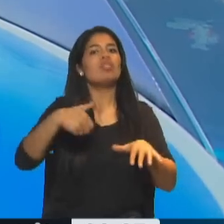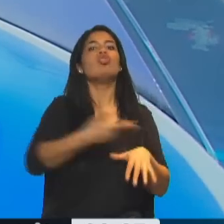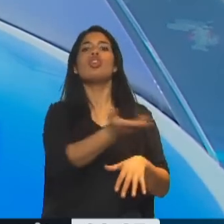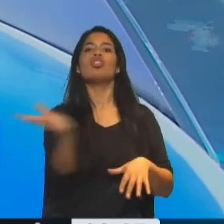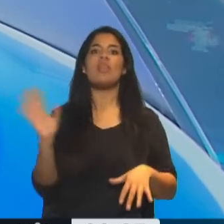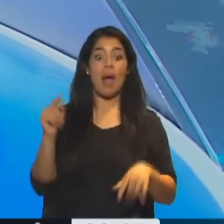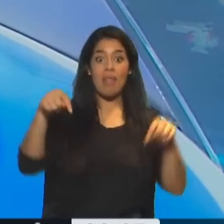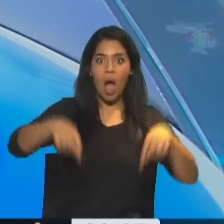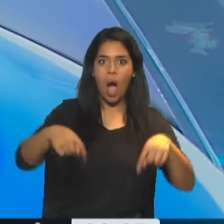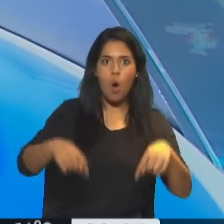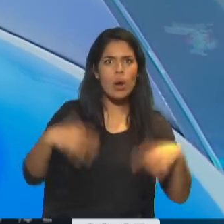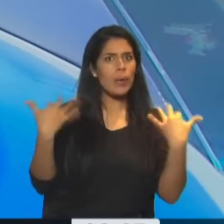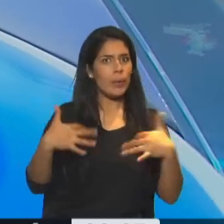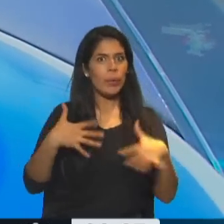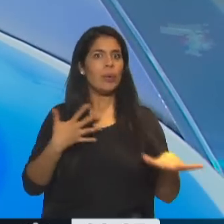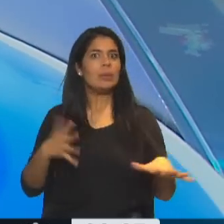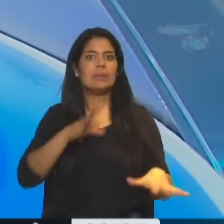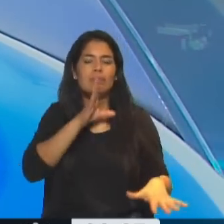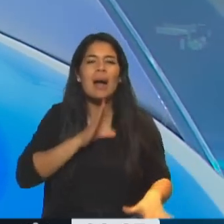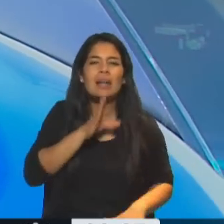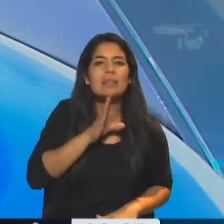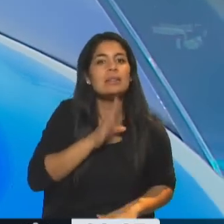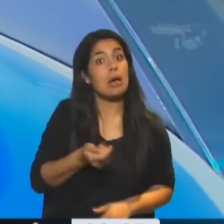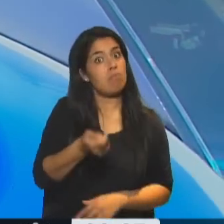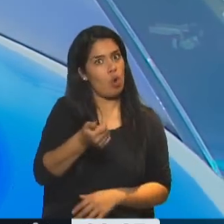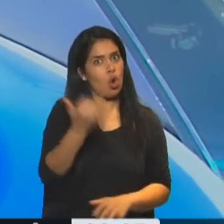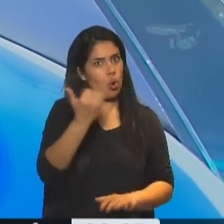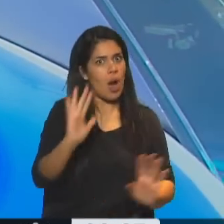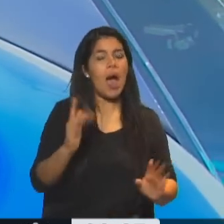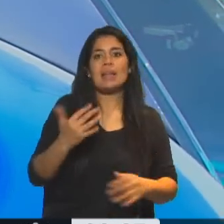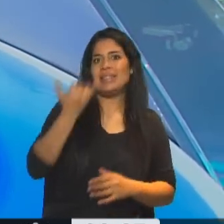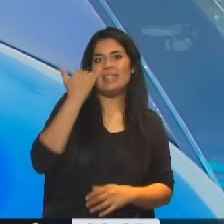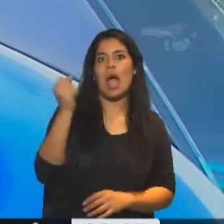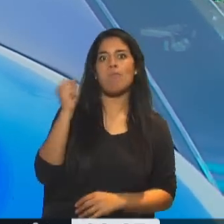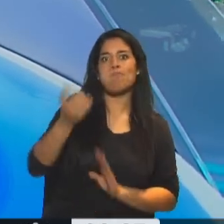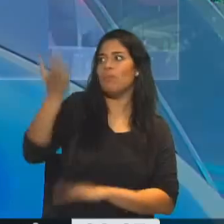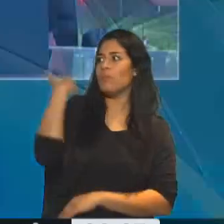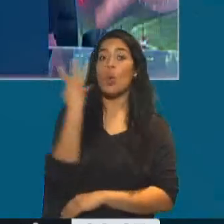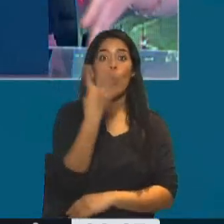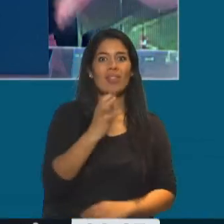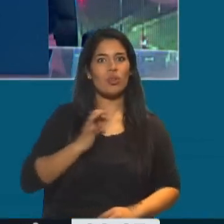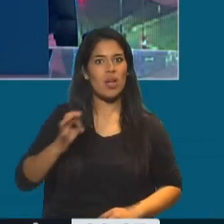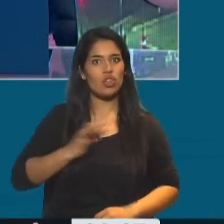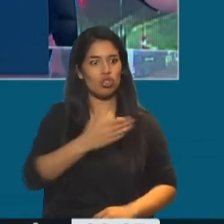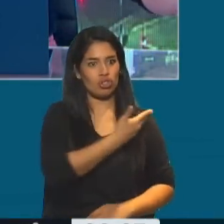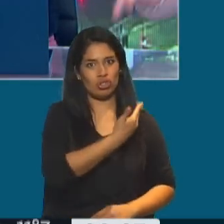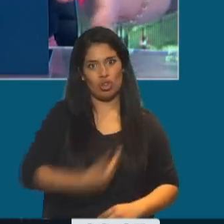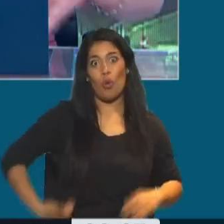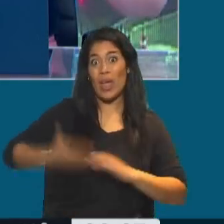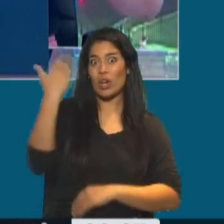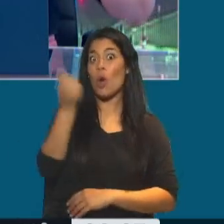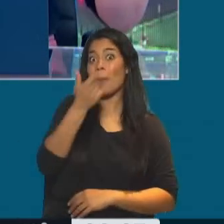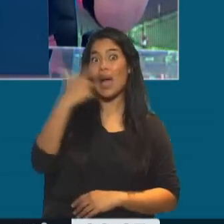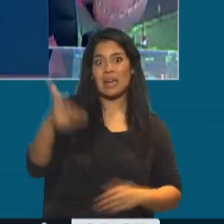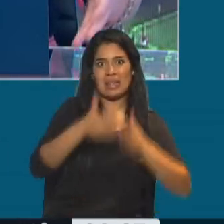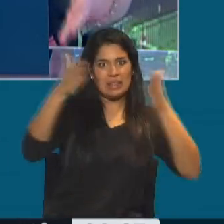Venimos de 4 años de una gestión que macroeconómicamente no ha tenido buenos resultados, ¿sí? Y que ha derivado derivado en una crisis de empleo, en una crisis de precios,